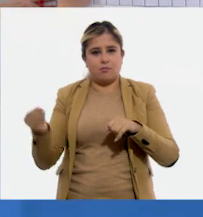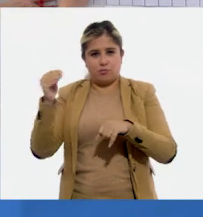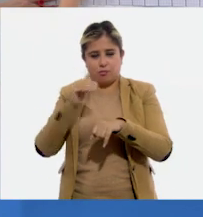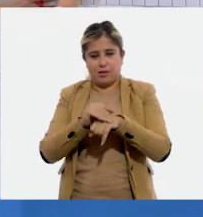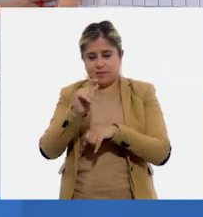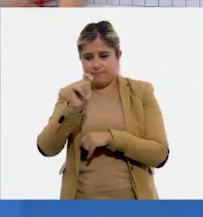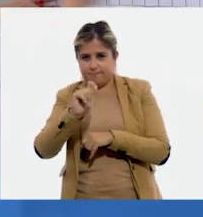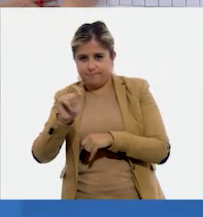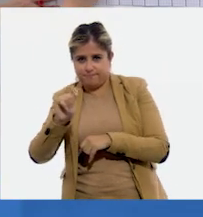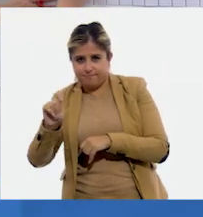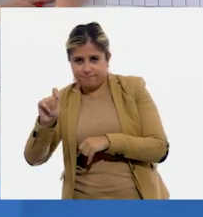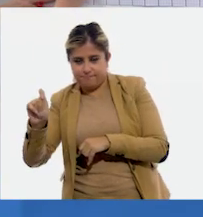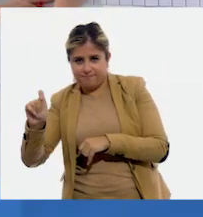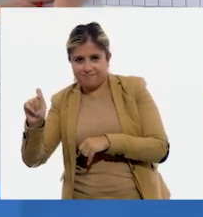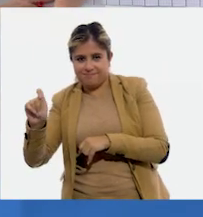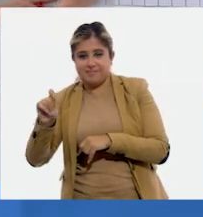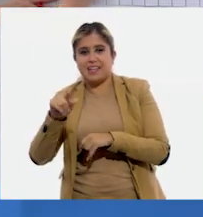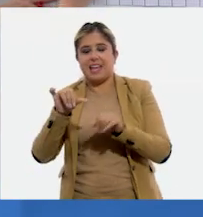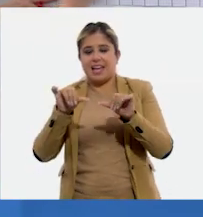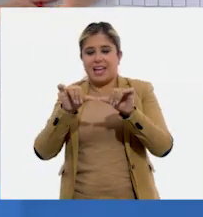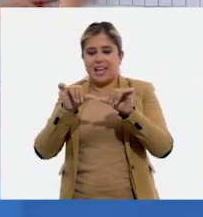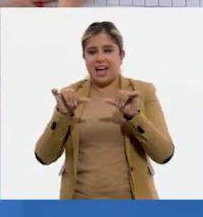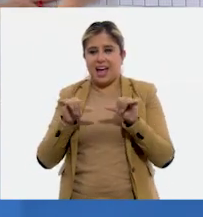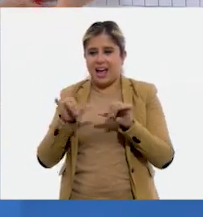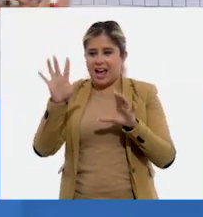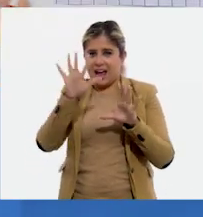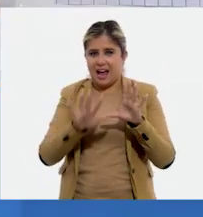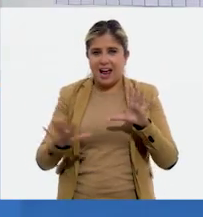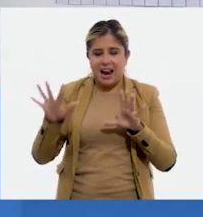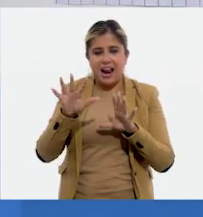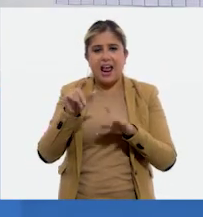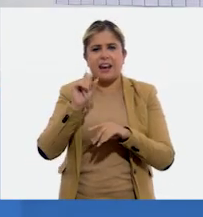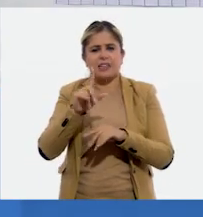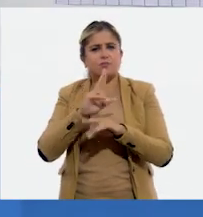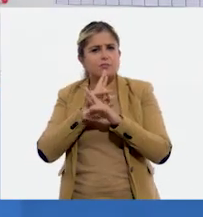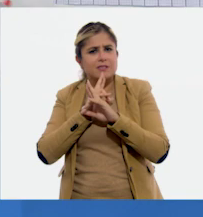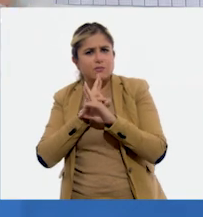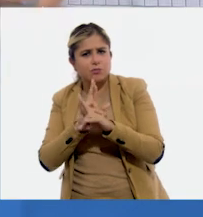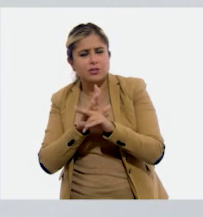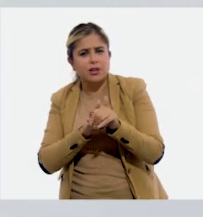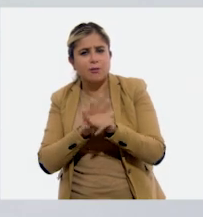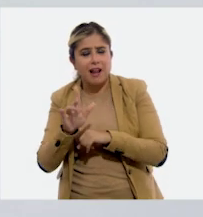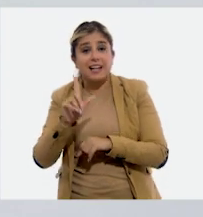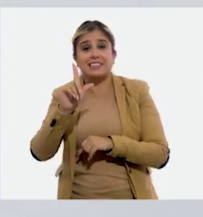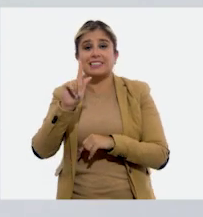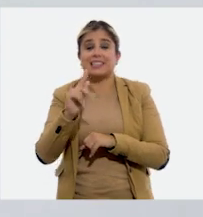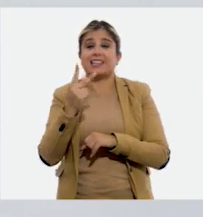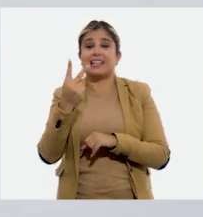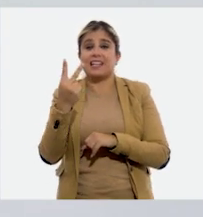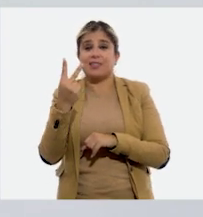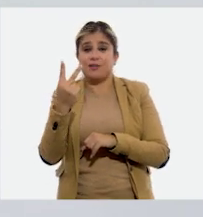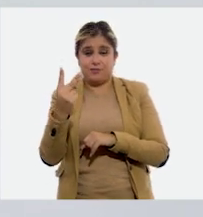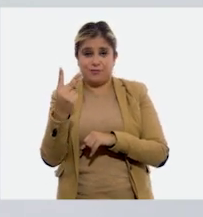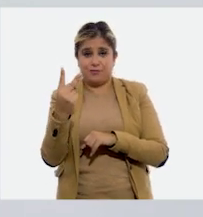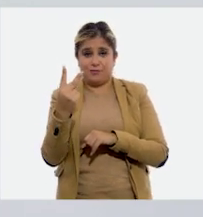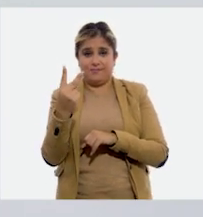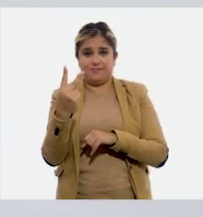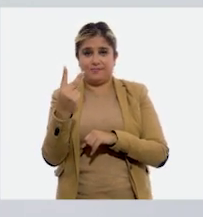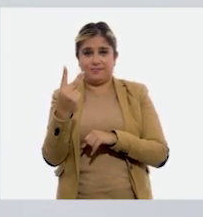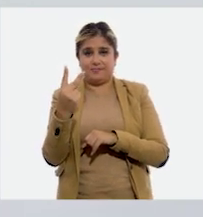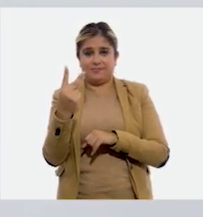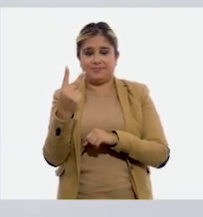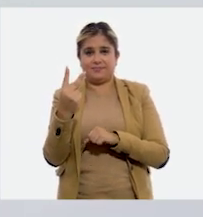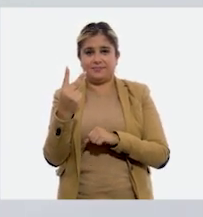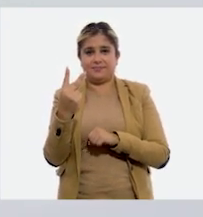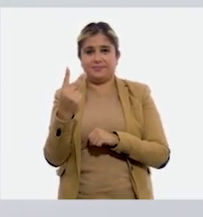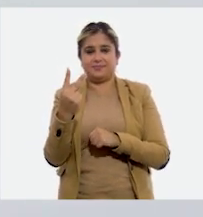aquí. El área es igual a 72